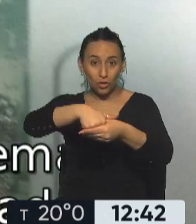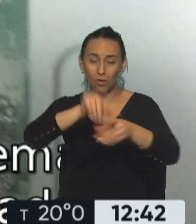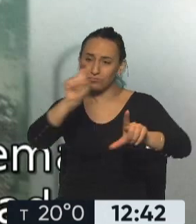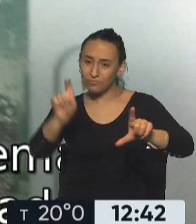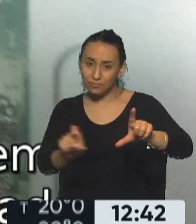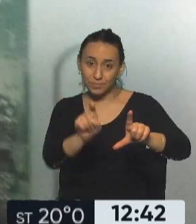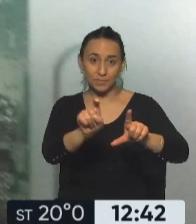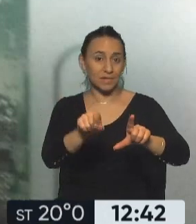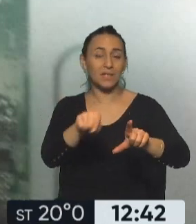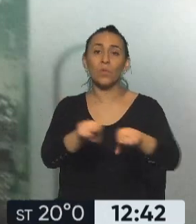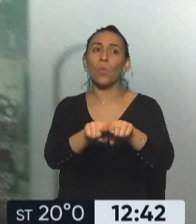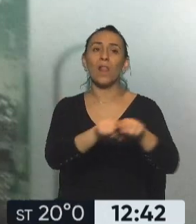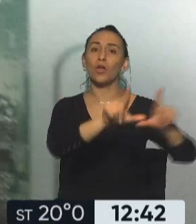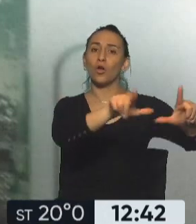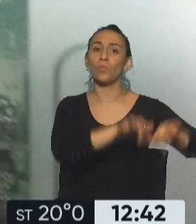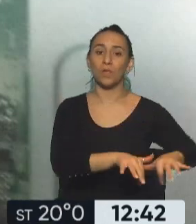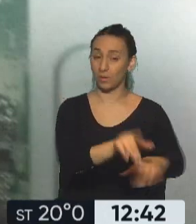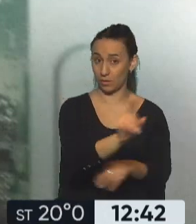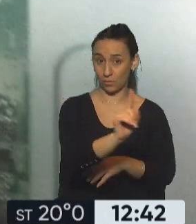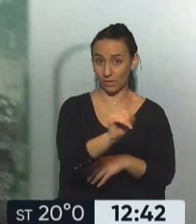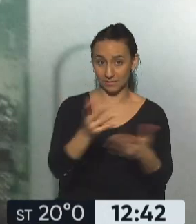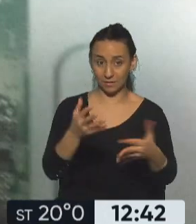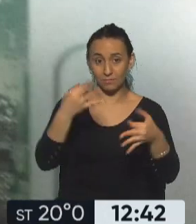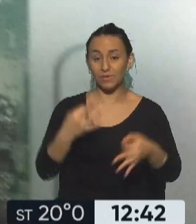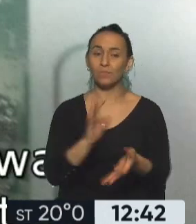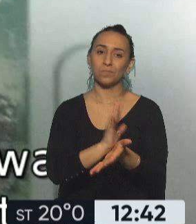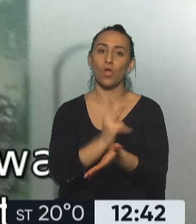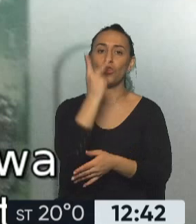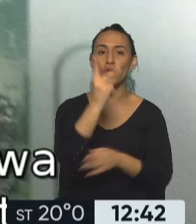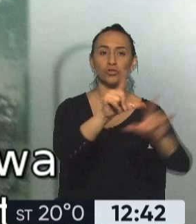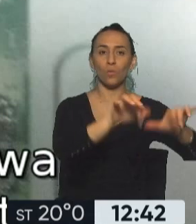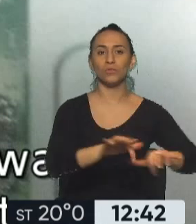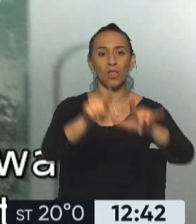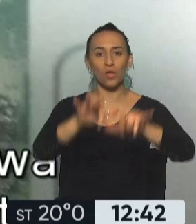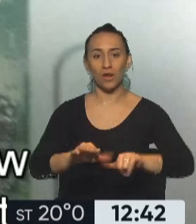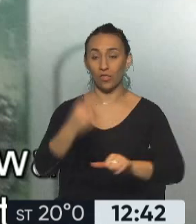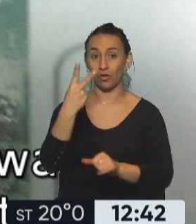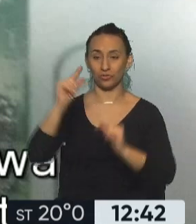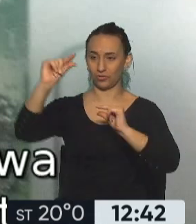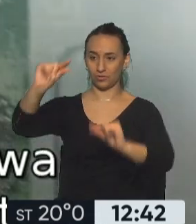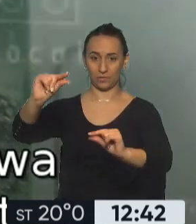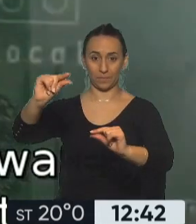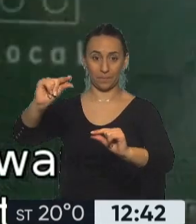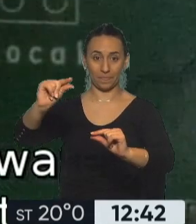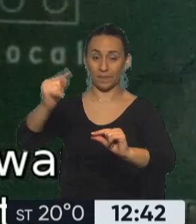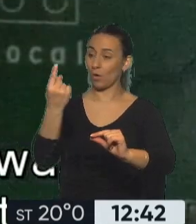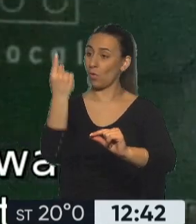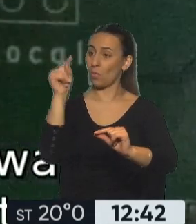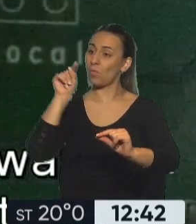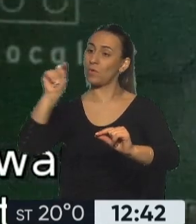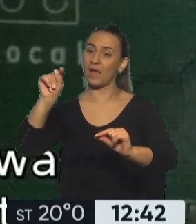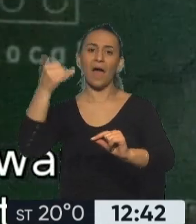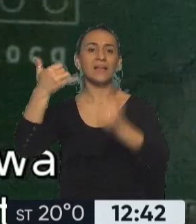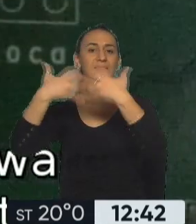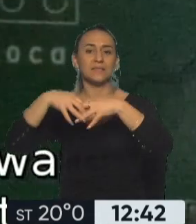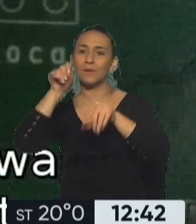una computadora, sino que son dos. Y la segunda de ellas, con su propio hardware y software, no fue